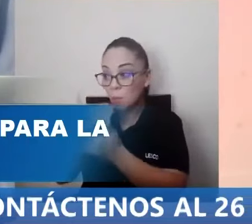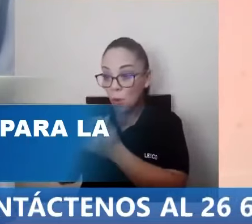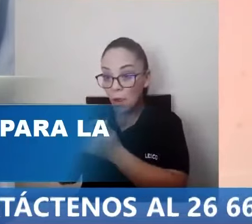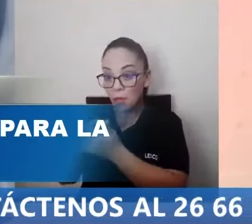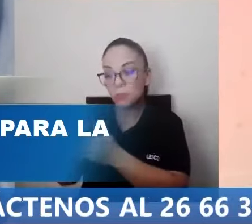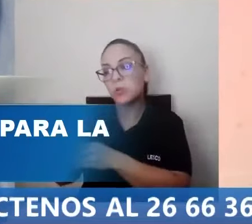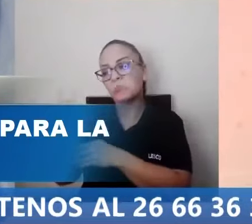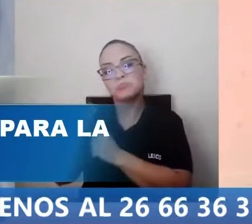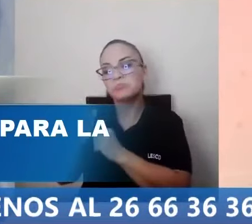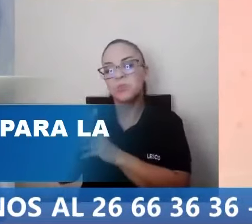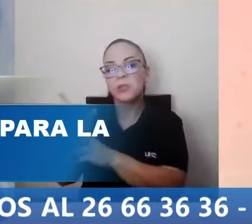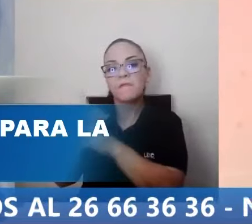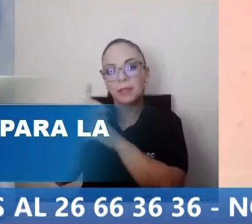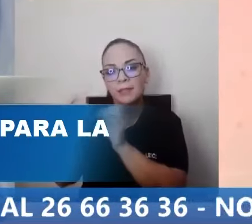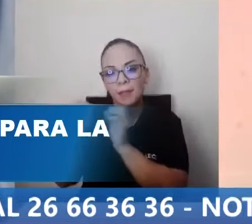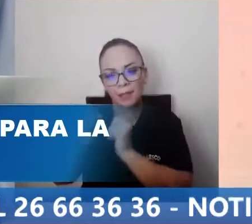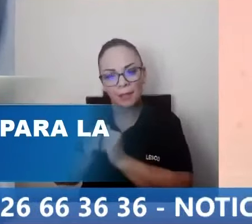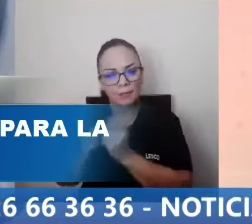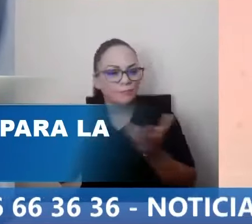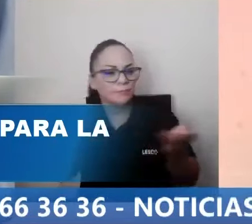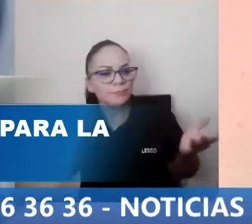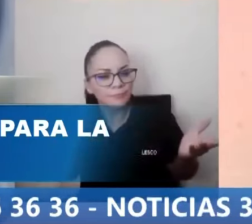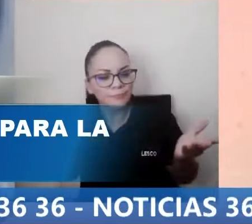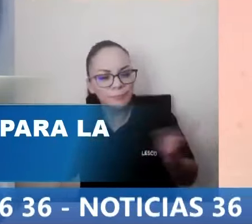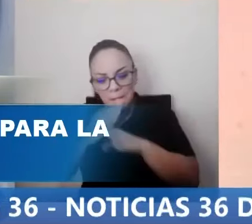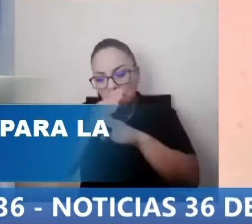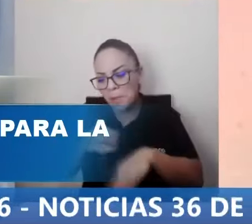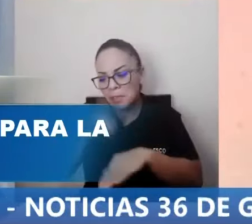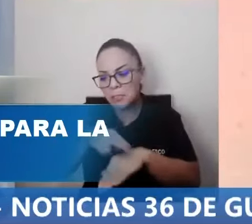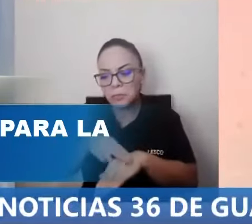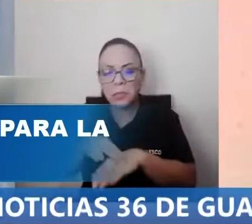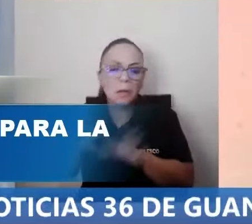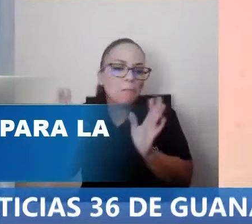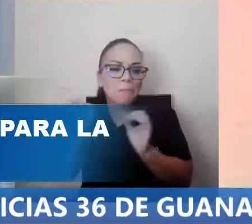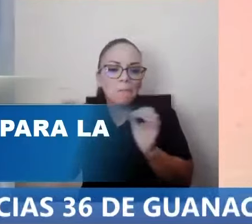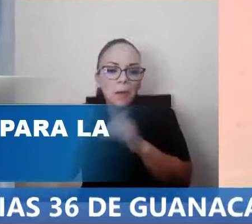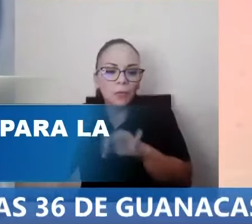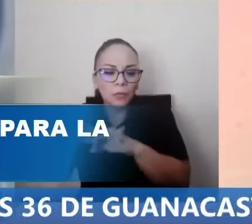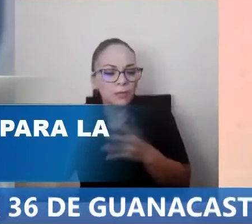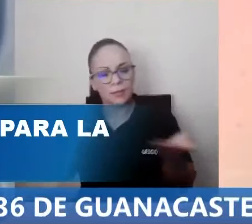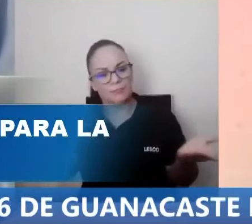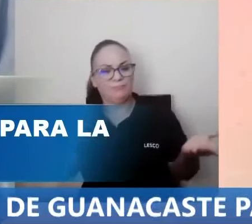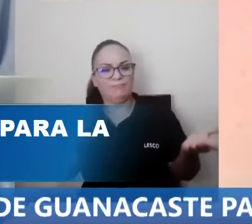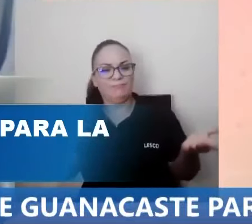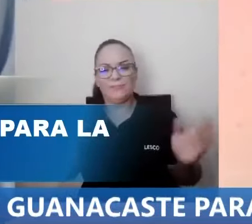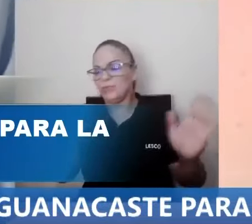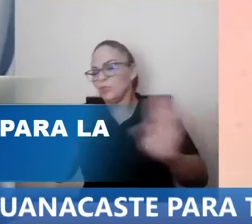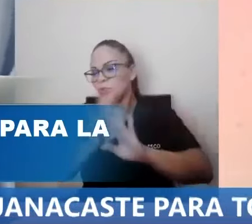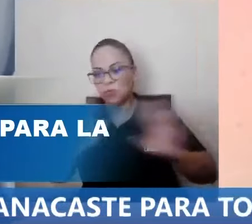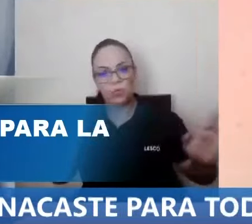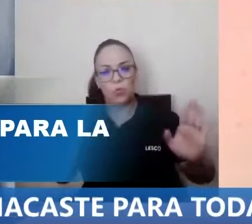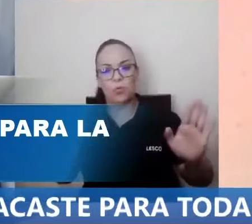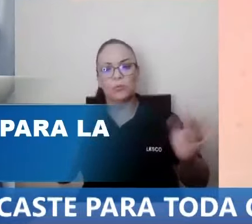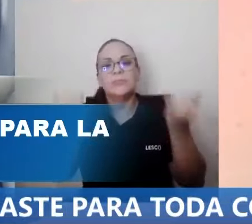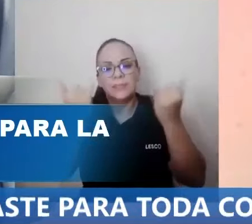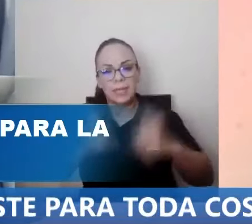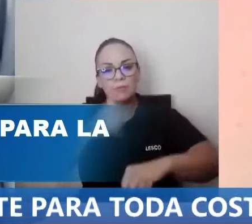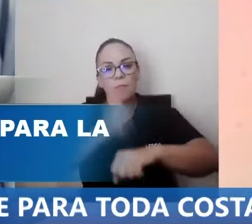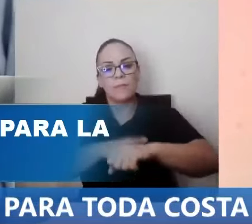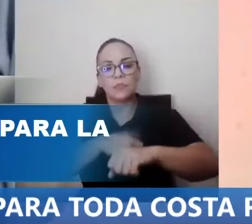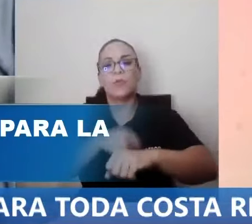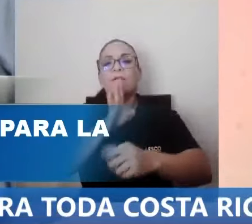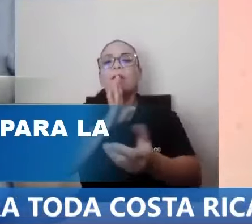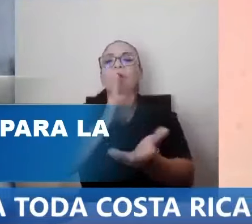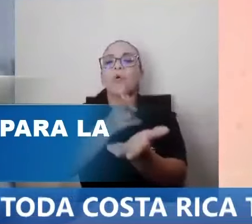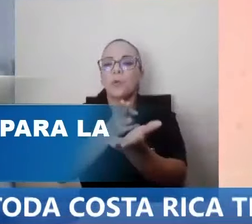bien y sobre la paz nacional. Es hora de que hablemos francamente